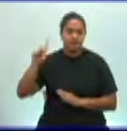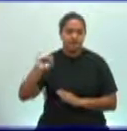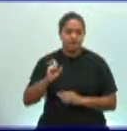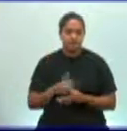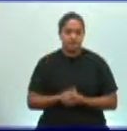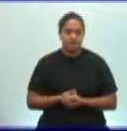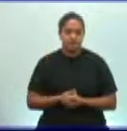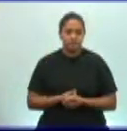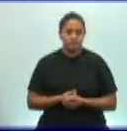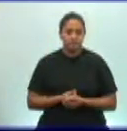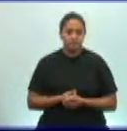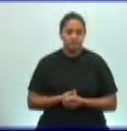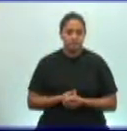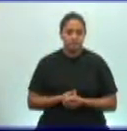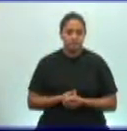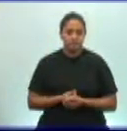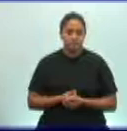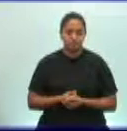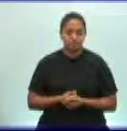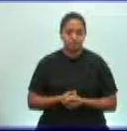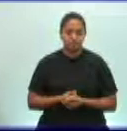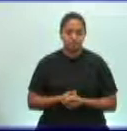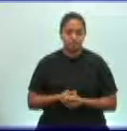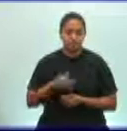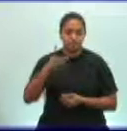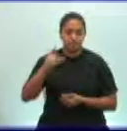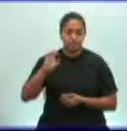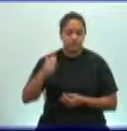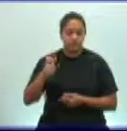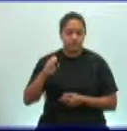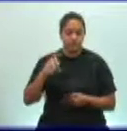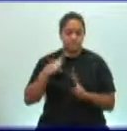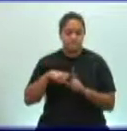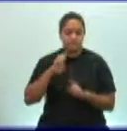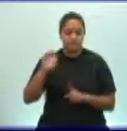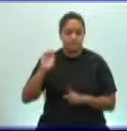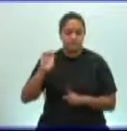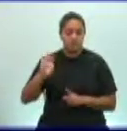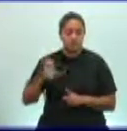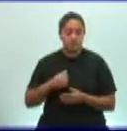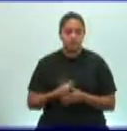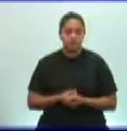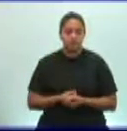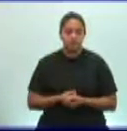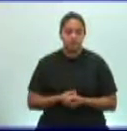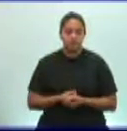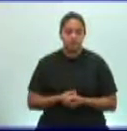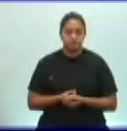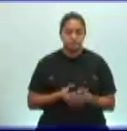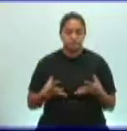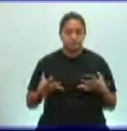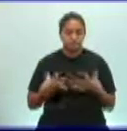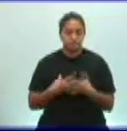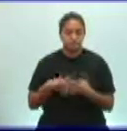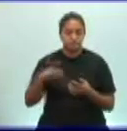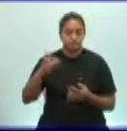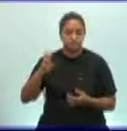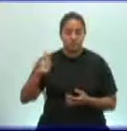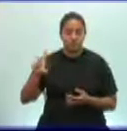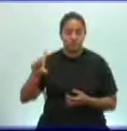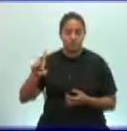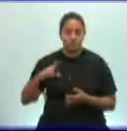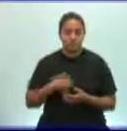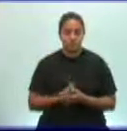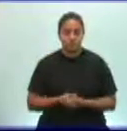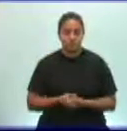al de, la preposición de más el artículo el. Se forma, por supuesto, la